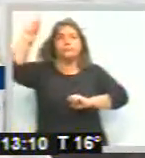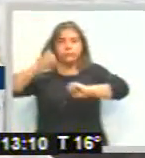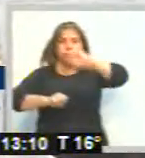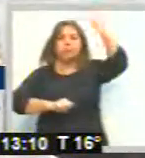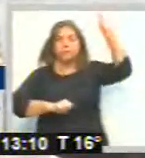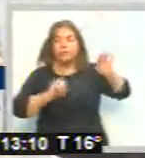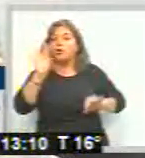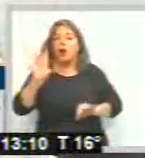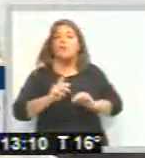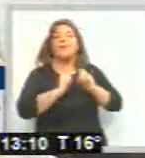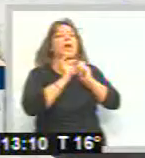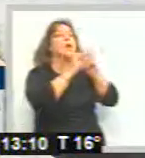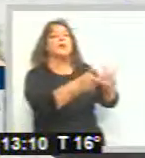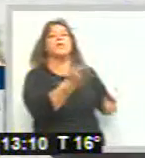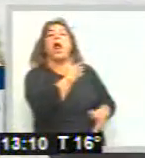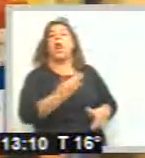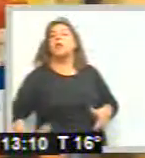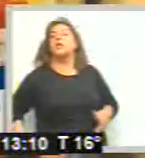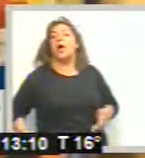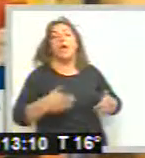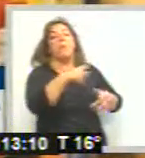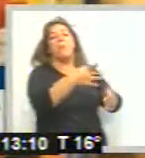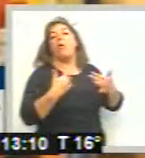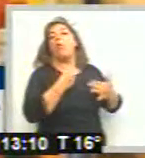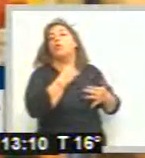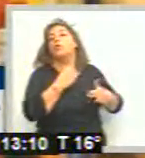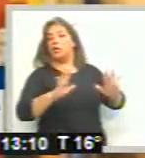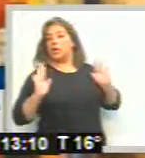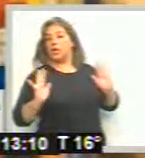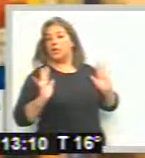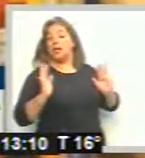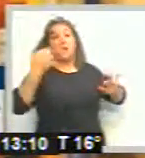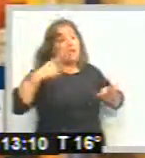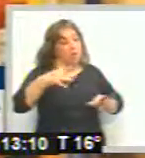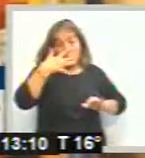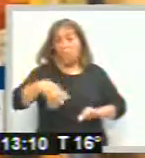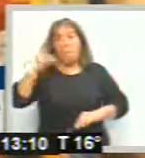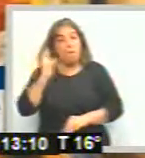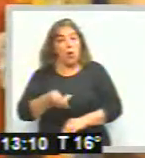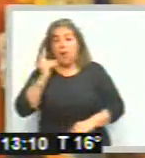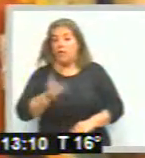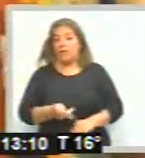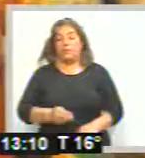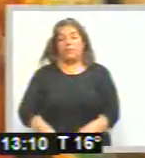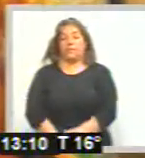deja al Estado la potestad de usarla cuando lo crea conveniente, pero de ahí en más estaría prohibida totalmente.